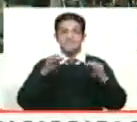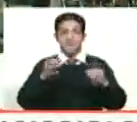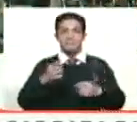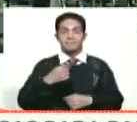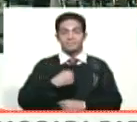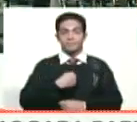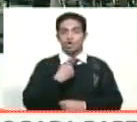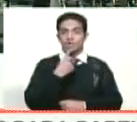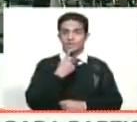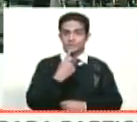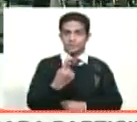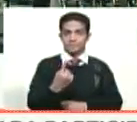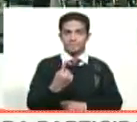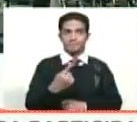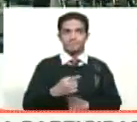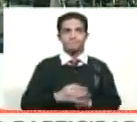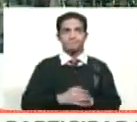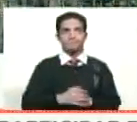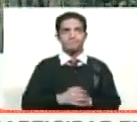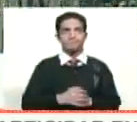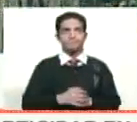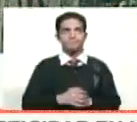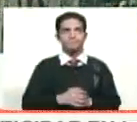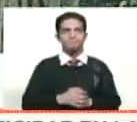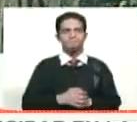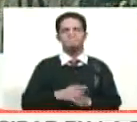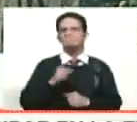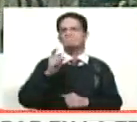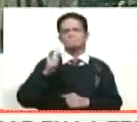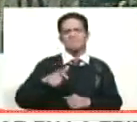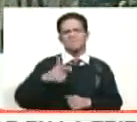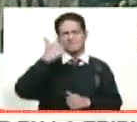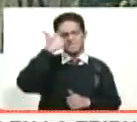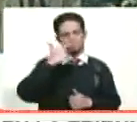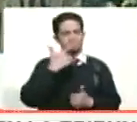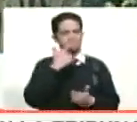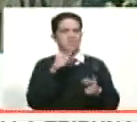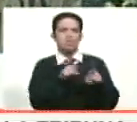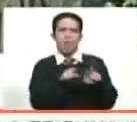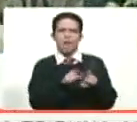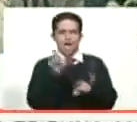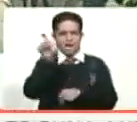hay que hacer como un boxeador, buen boxeador,